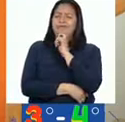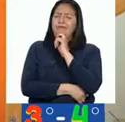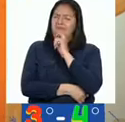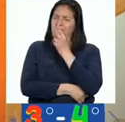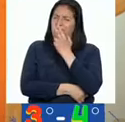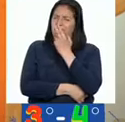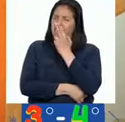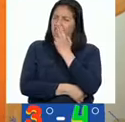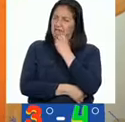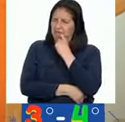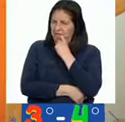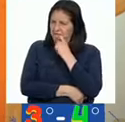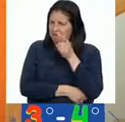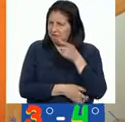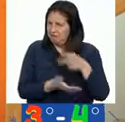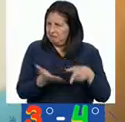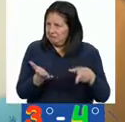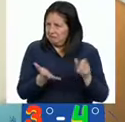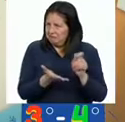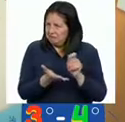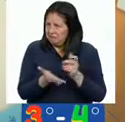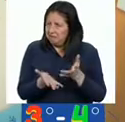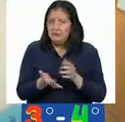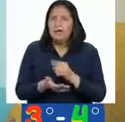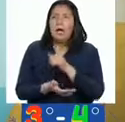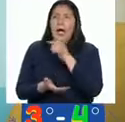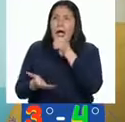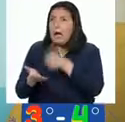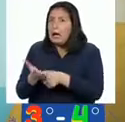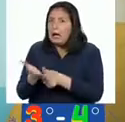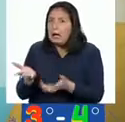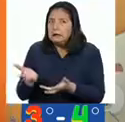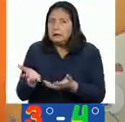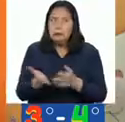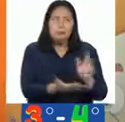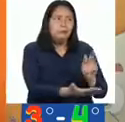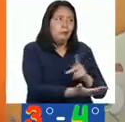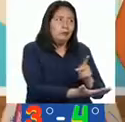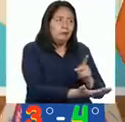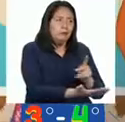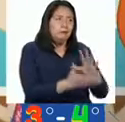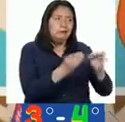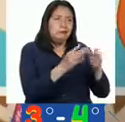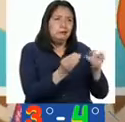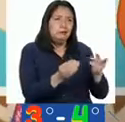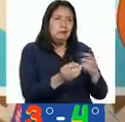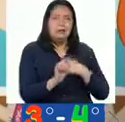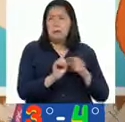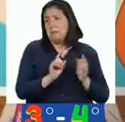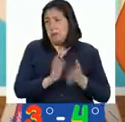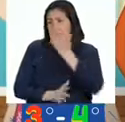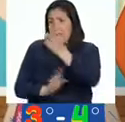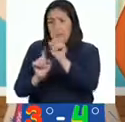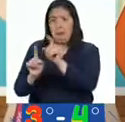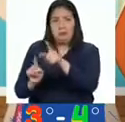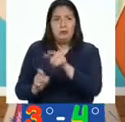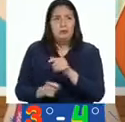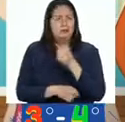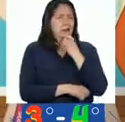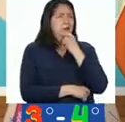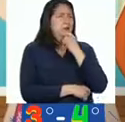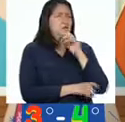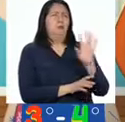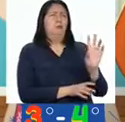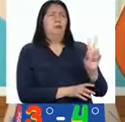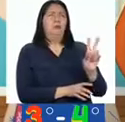¡Qué raro! ¿Qué estará escribiendo? ¿Una carta? ¿Un poema? ¿Un cuento? ¡Preguntémosle! Mejor